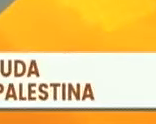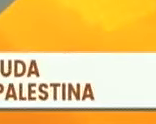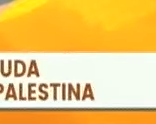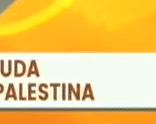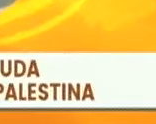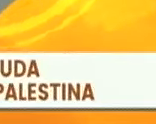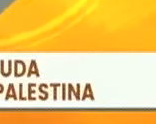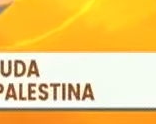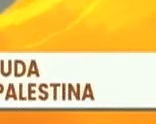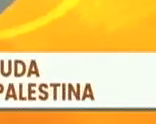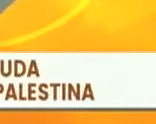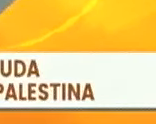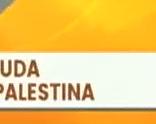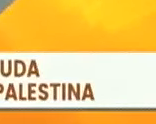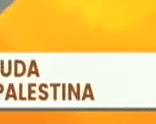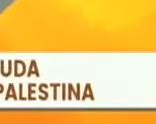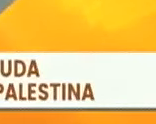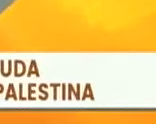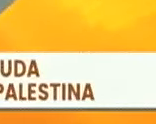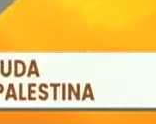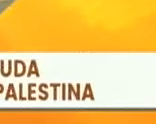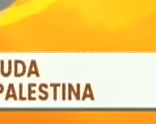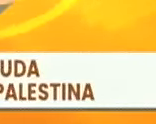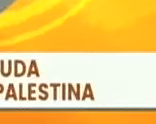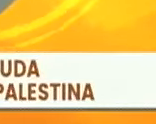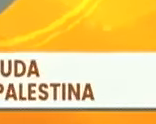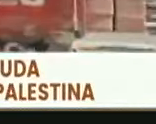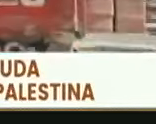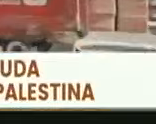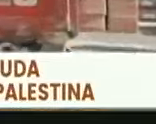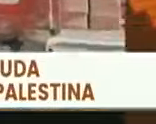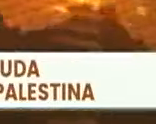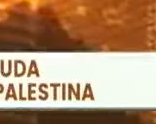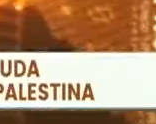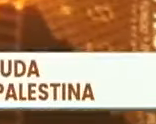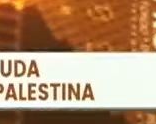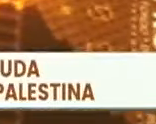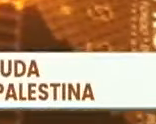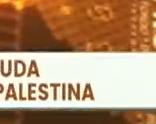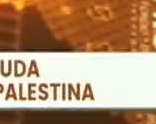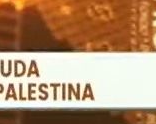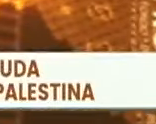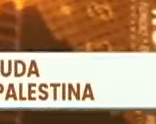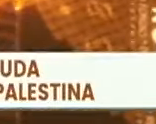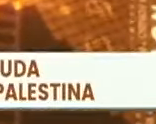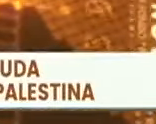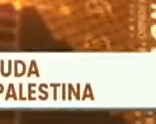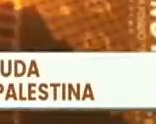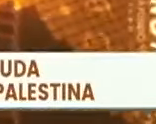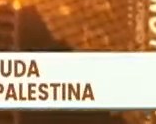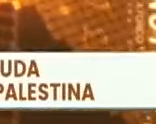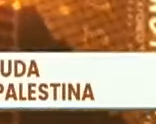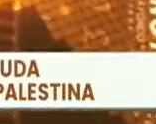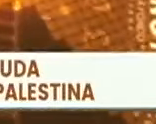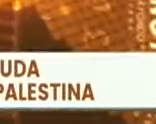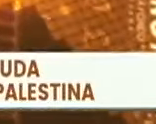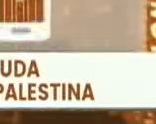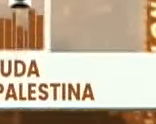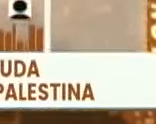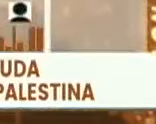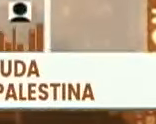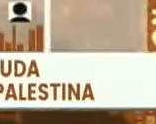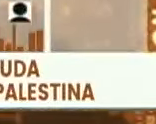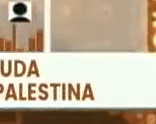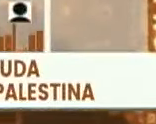Estamos haciendo esfuerzos realmente importantes por garantizar un suministro constante de